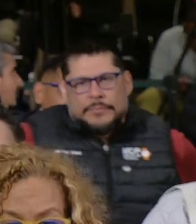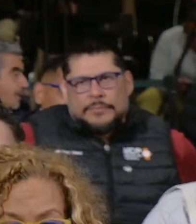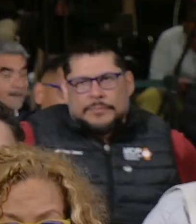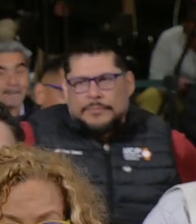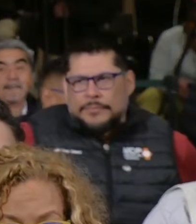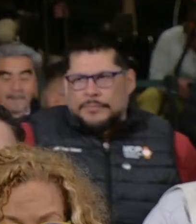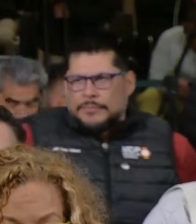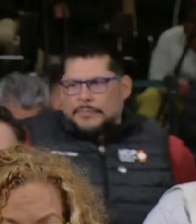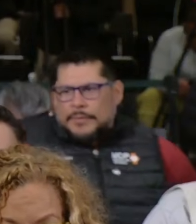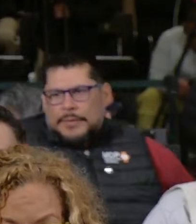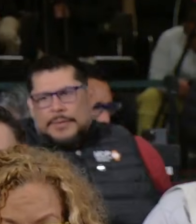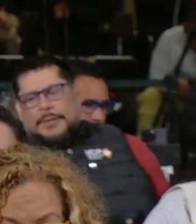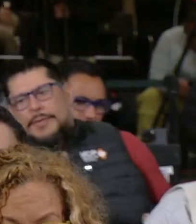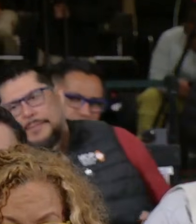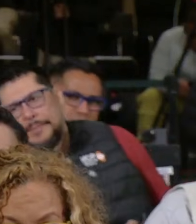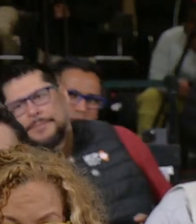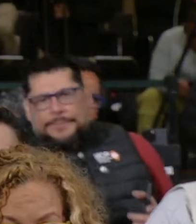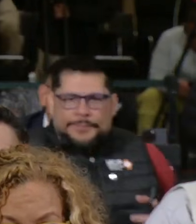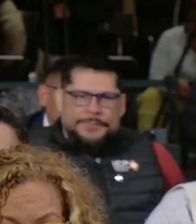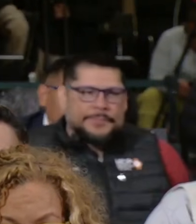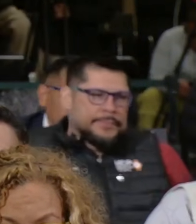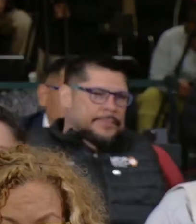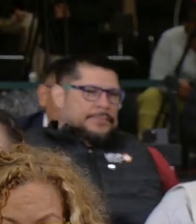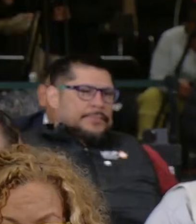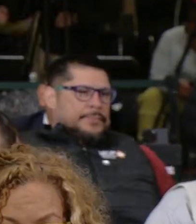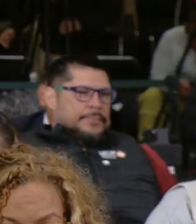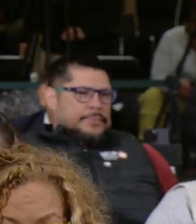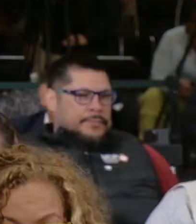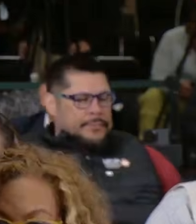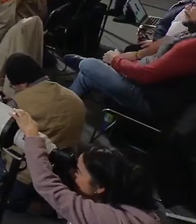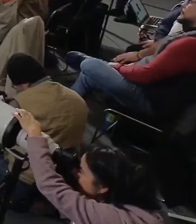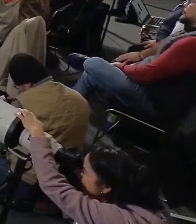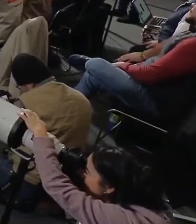it going to take for your government to bring that violence under control?